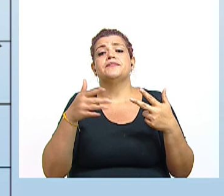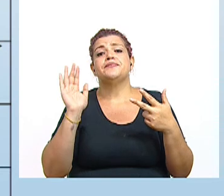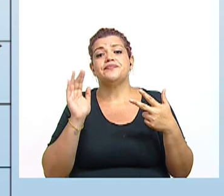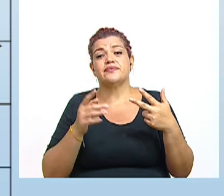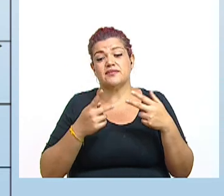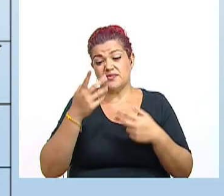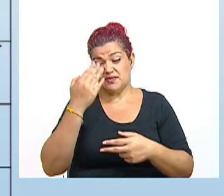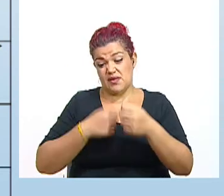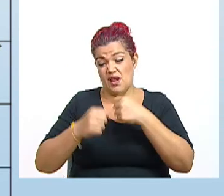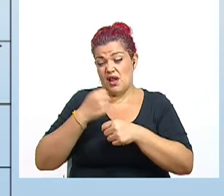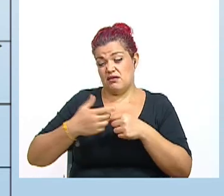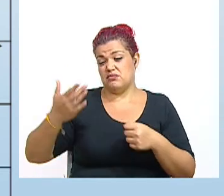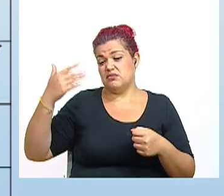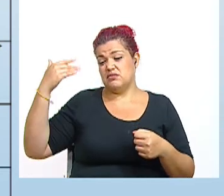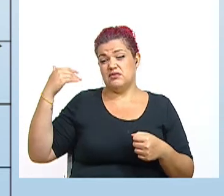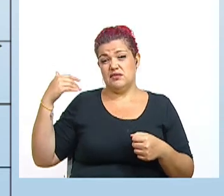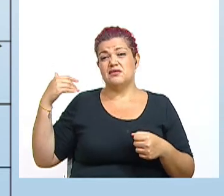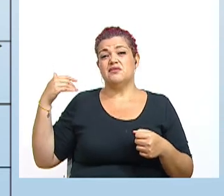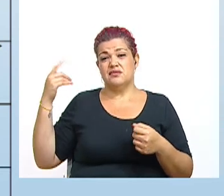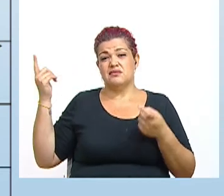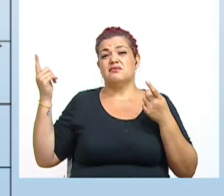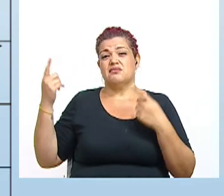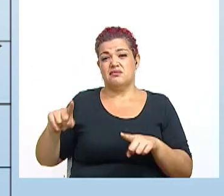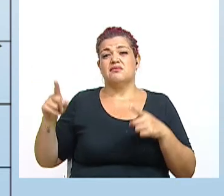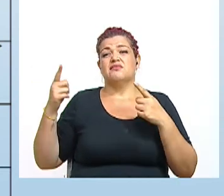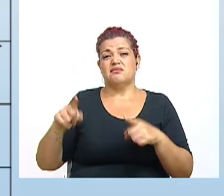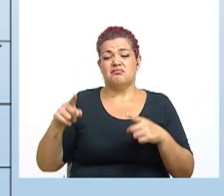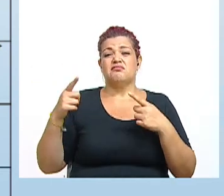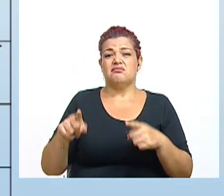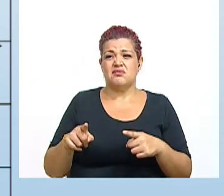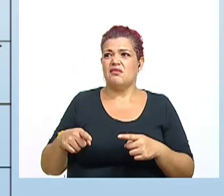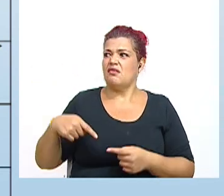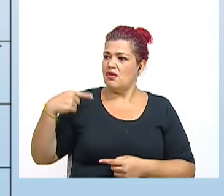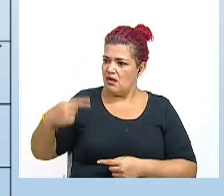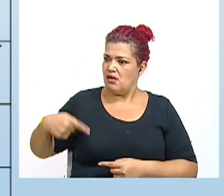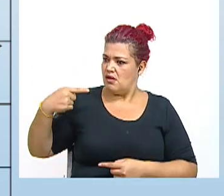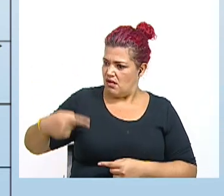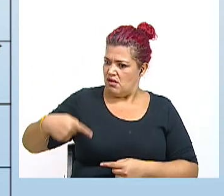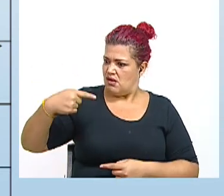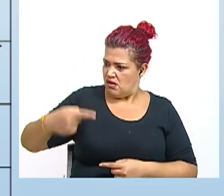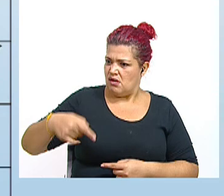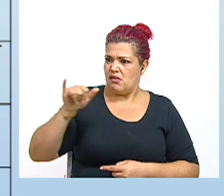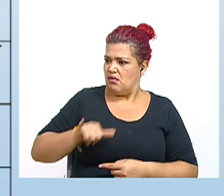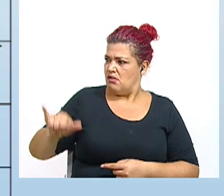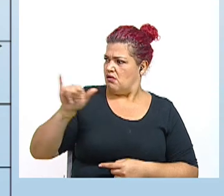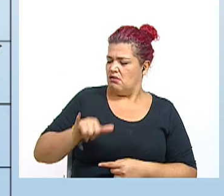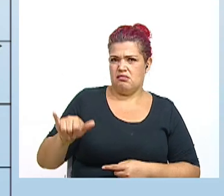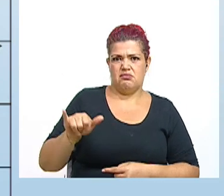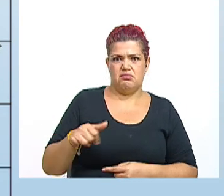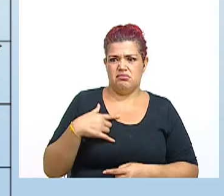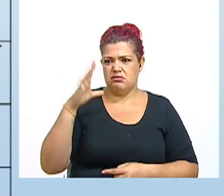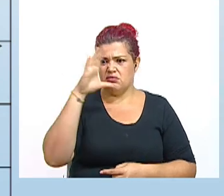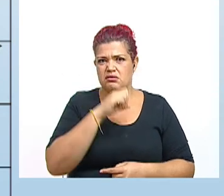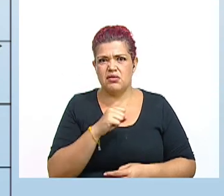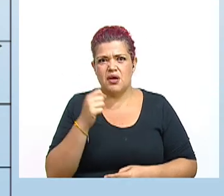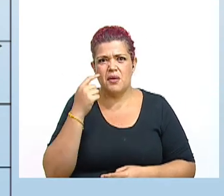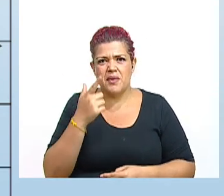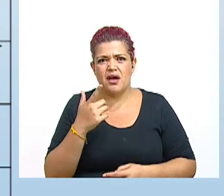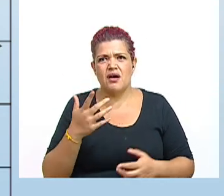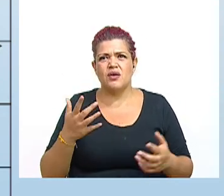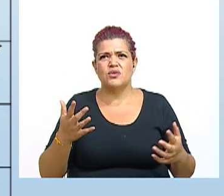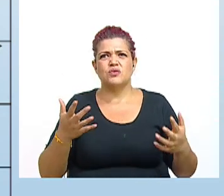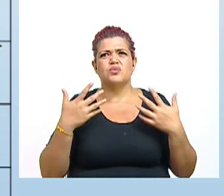los últimos años estos eventos efectivamente se han vuelto muy frecuentes, y esto lo podemos apreciar en las ondas